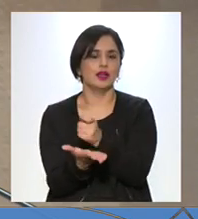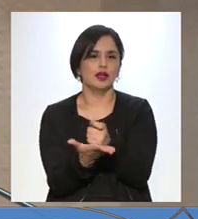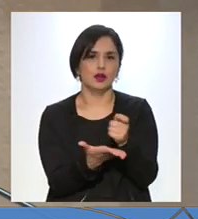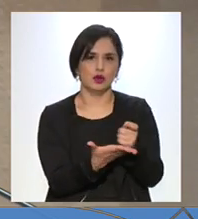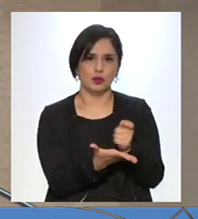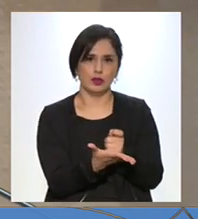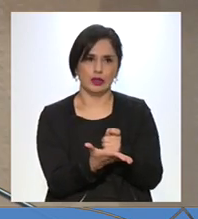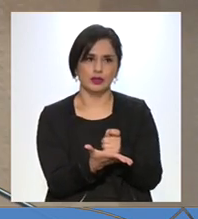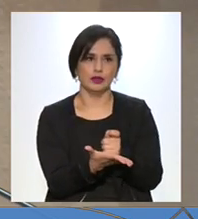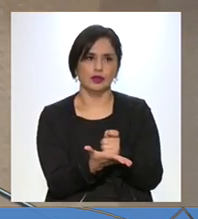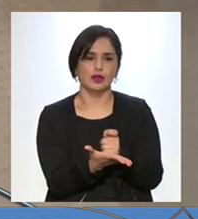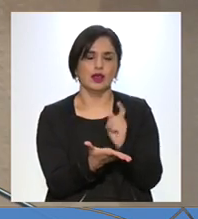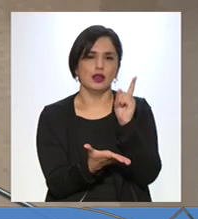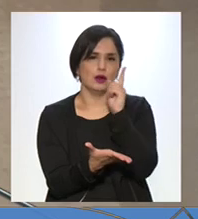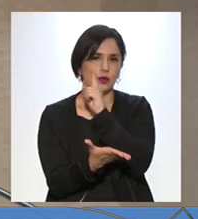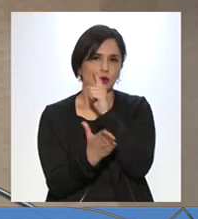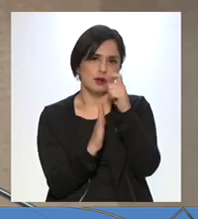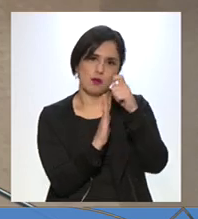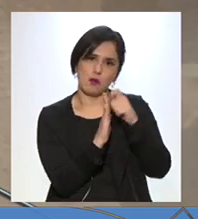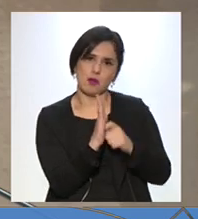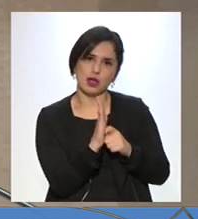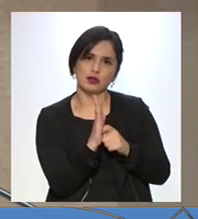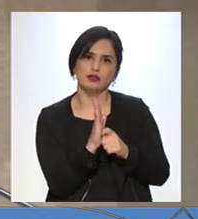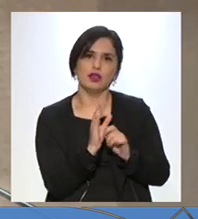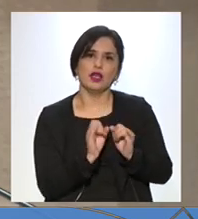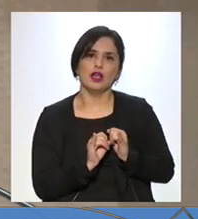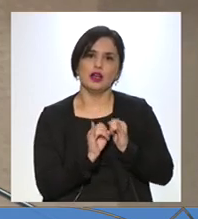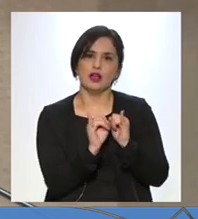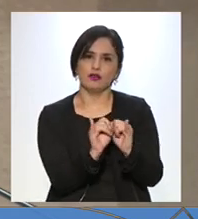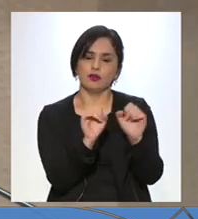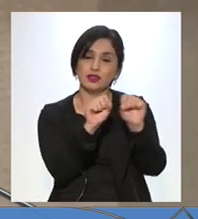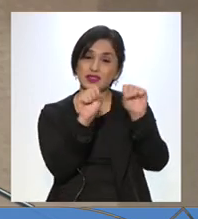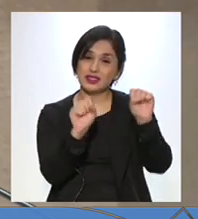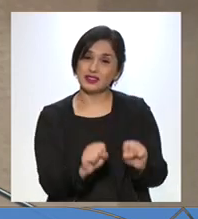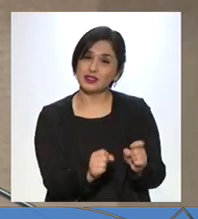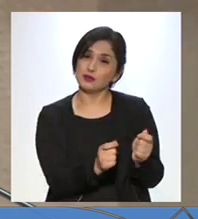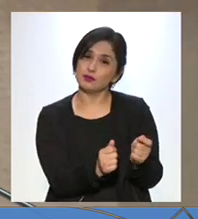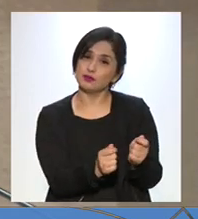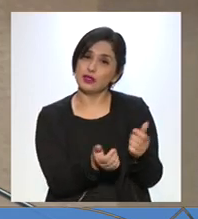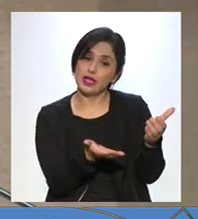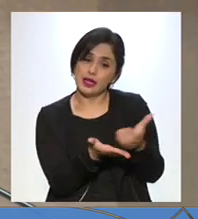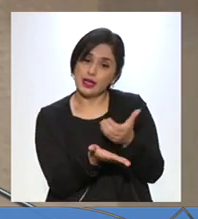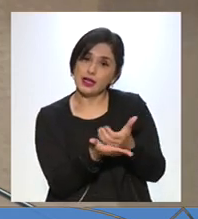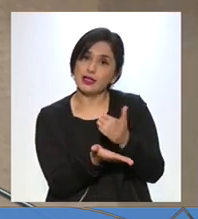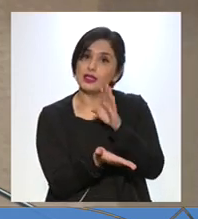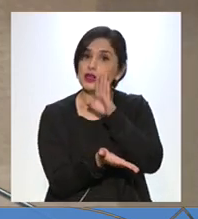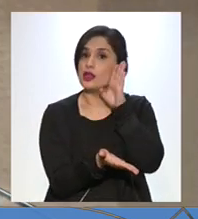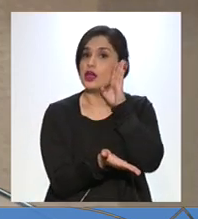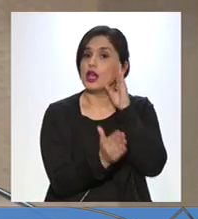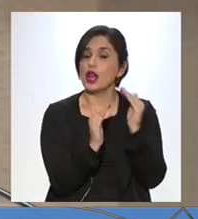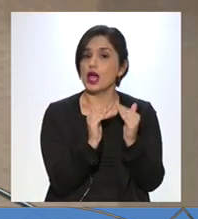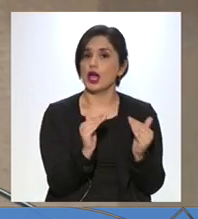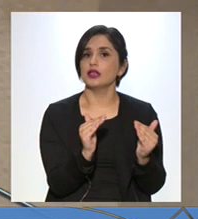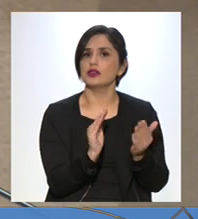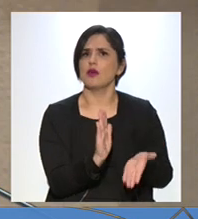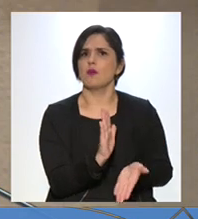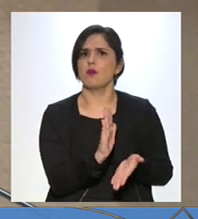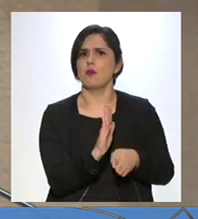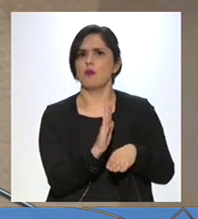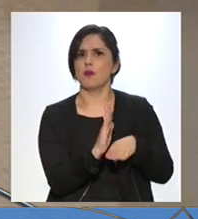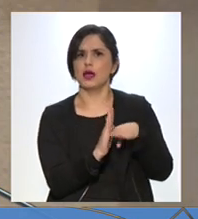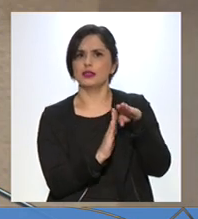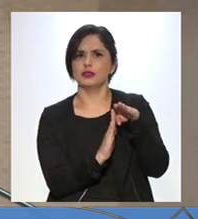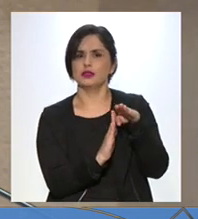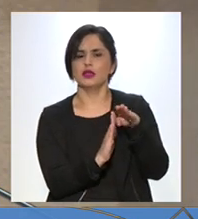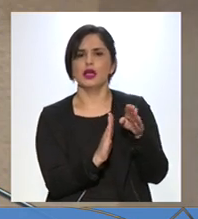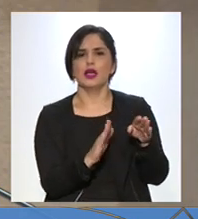al alza en los últimos meses, los datos del sistema financiero muestran que la liquidez de los hogares sigue siendo muy elevada. Así, a